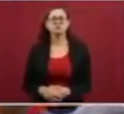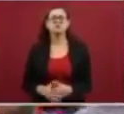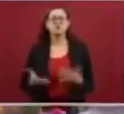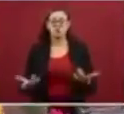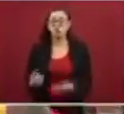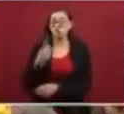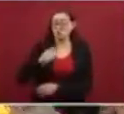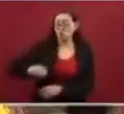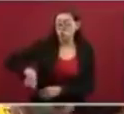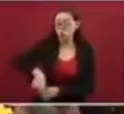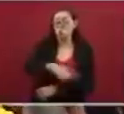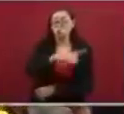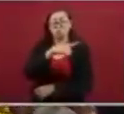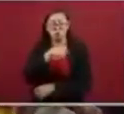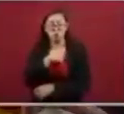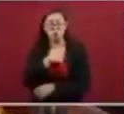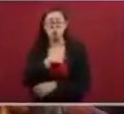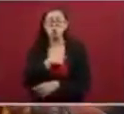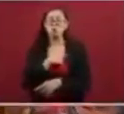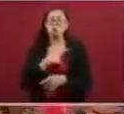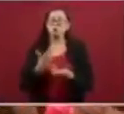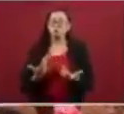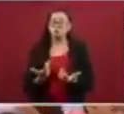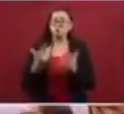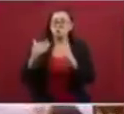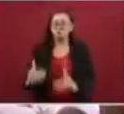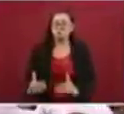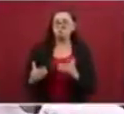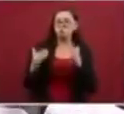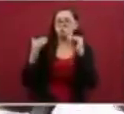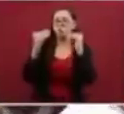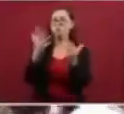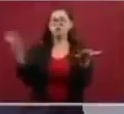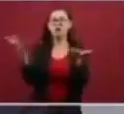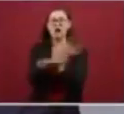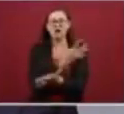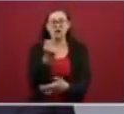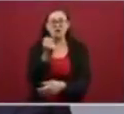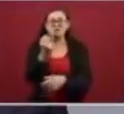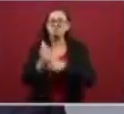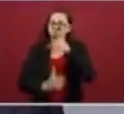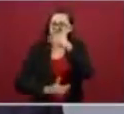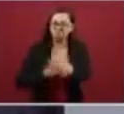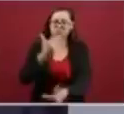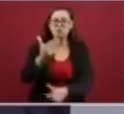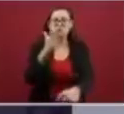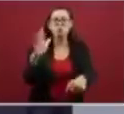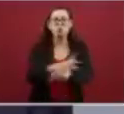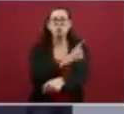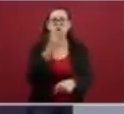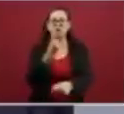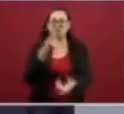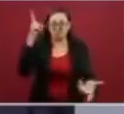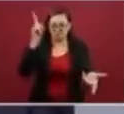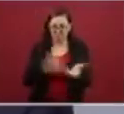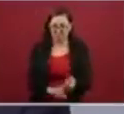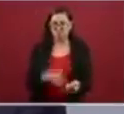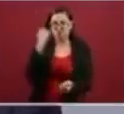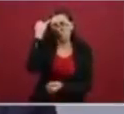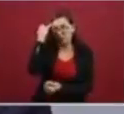porque surge de ideales y principios, se rige por